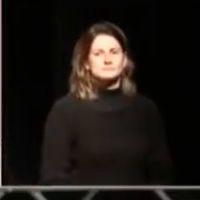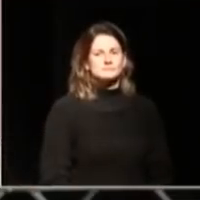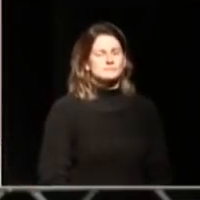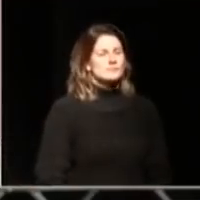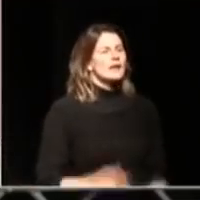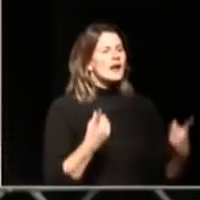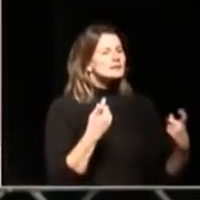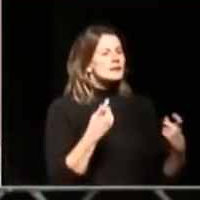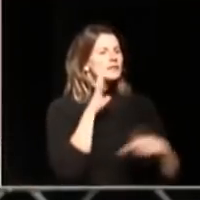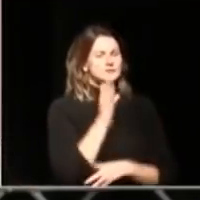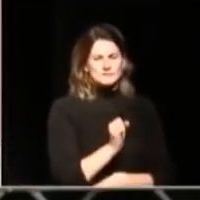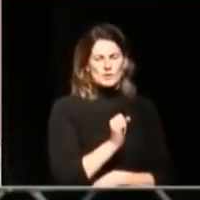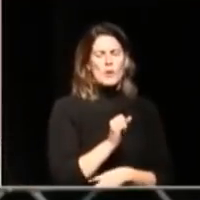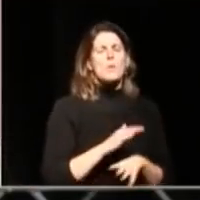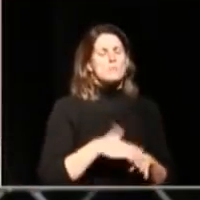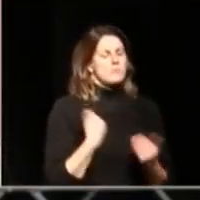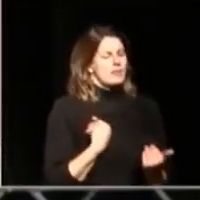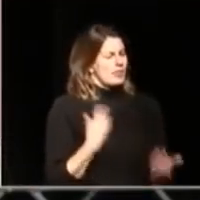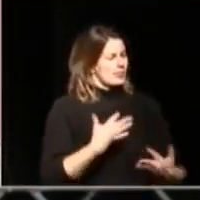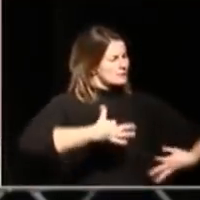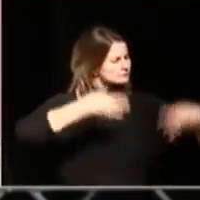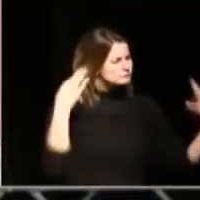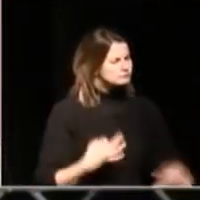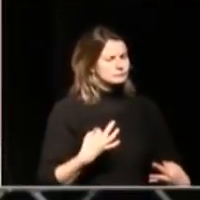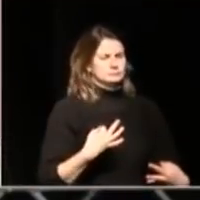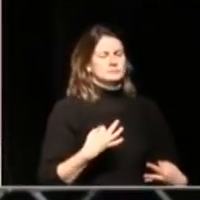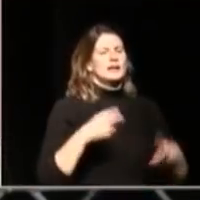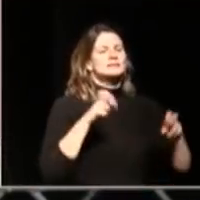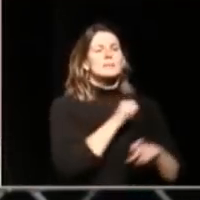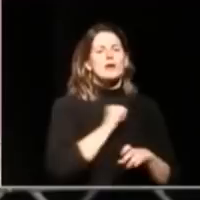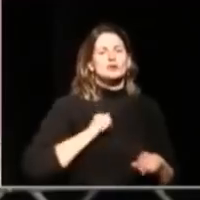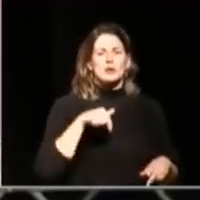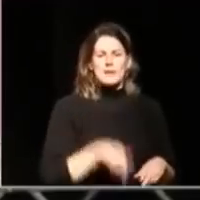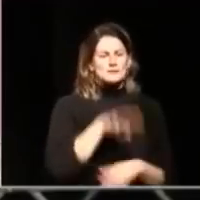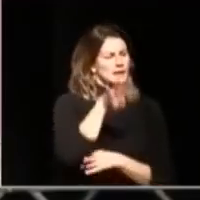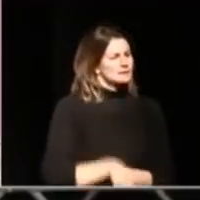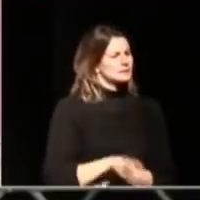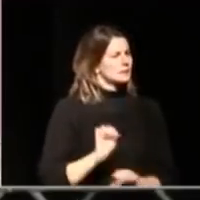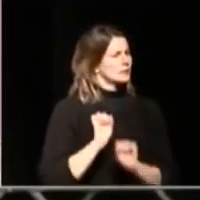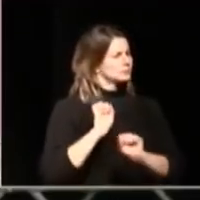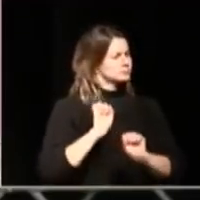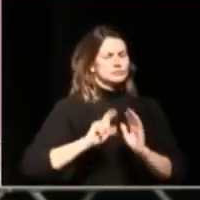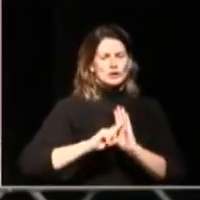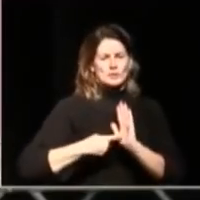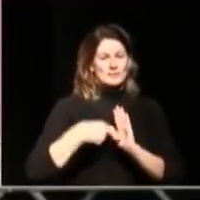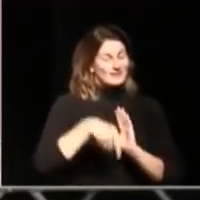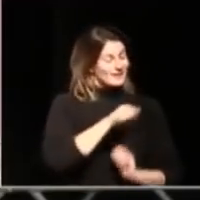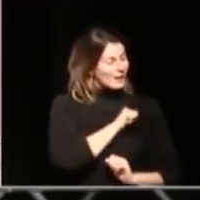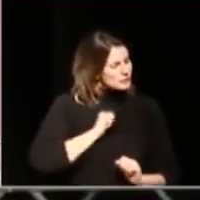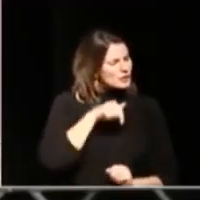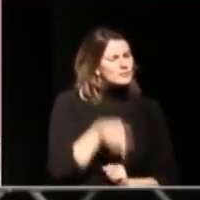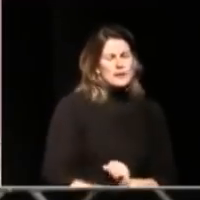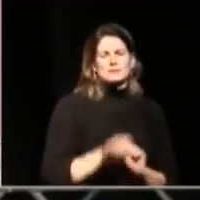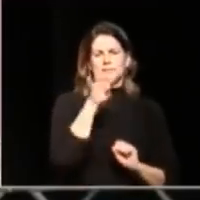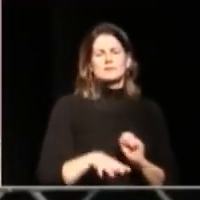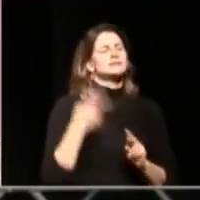Hace falta un gobierno que pueda garantizar el blindaje de la autonomía de Cataluña. La autonomía de Cataluña, la